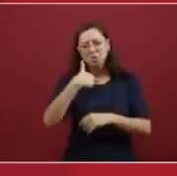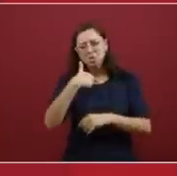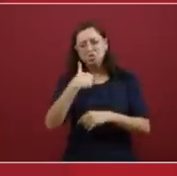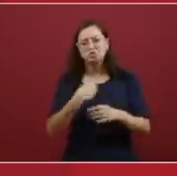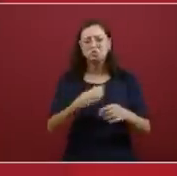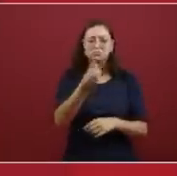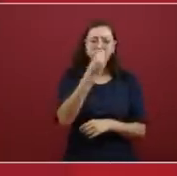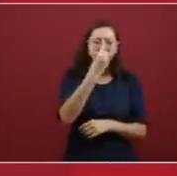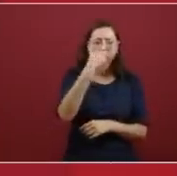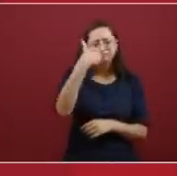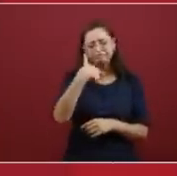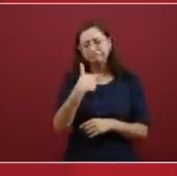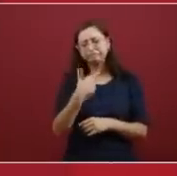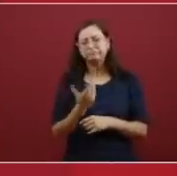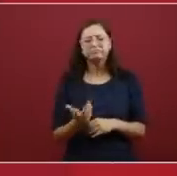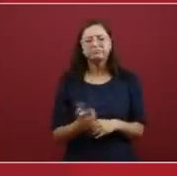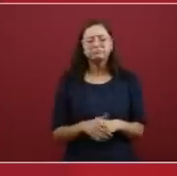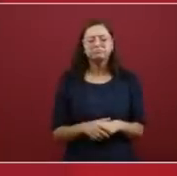hasta